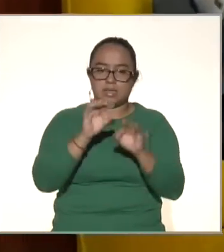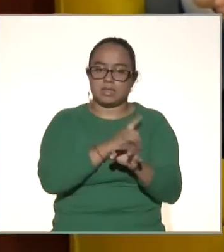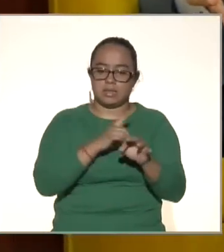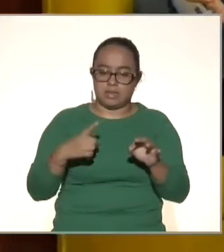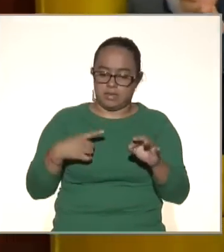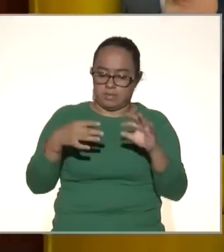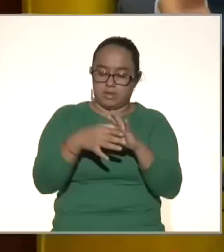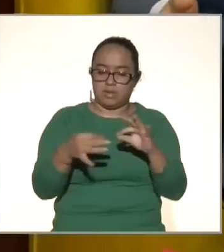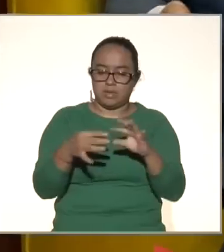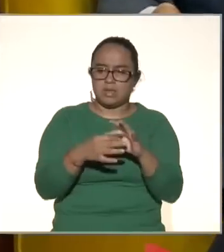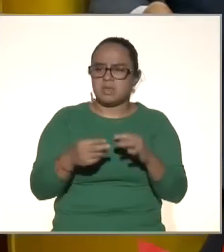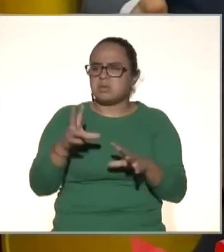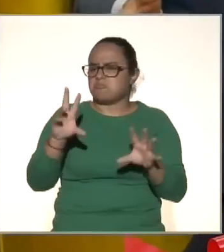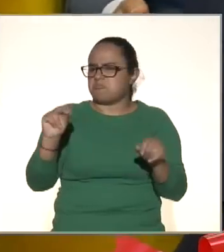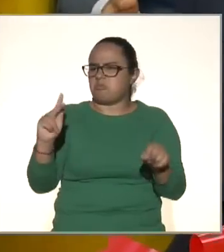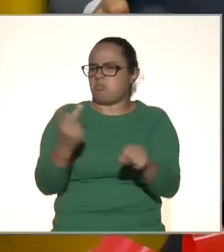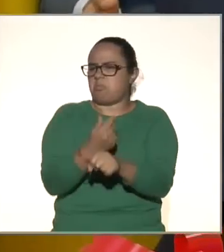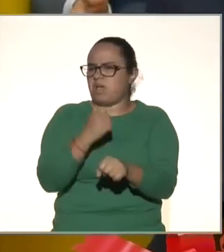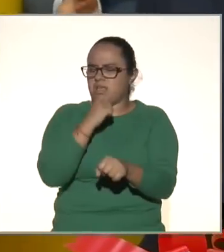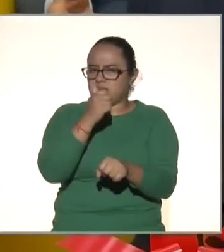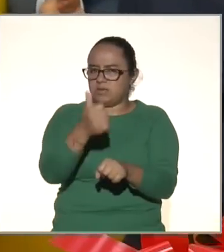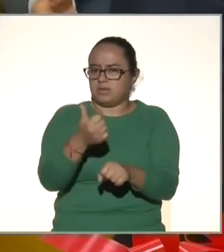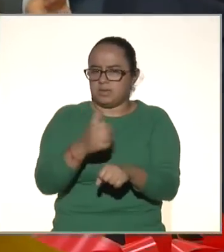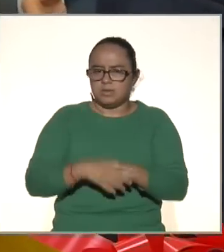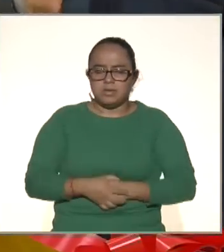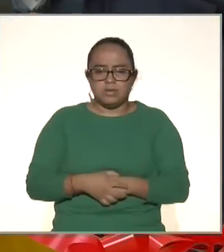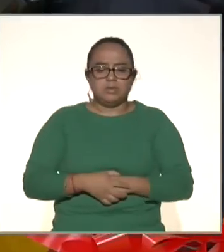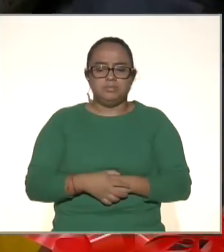que realmente no pasó nada. Volvemos a lo mismo.